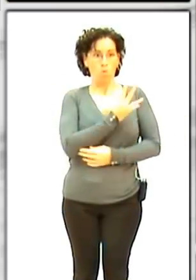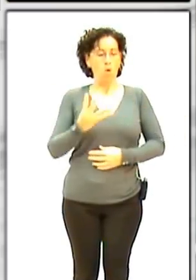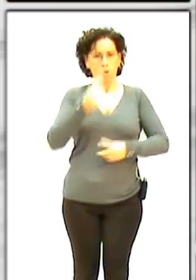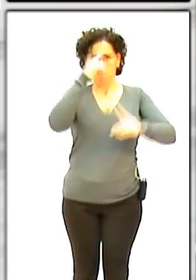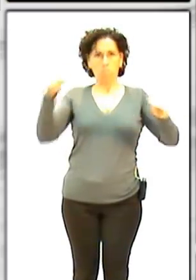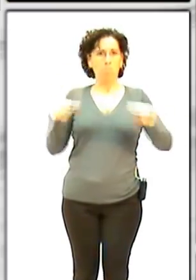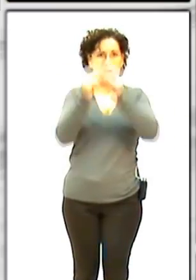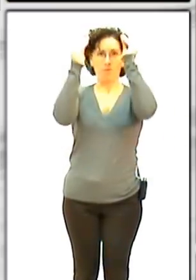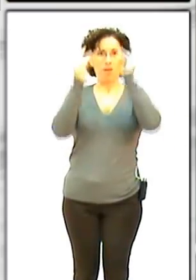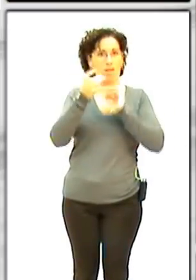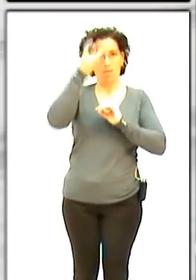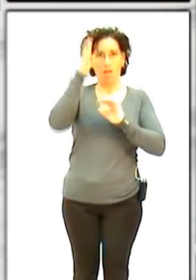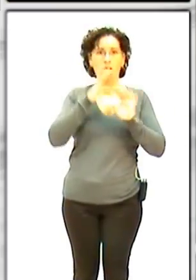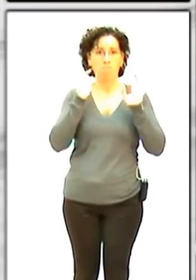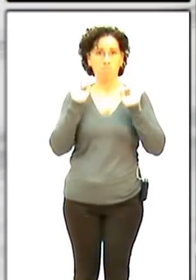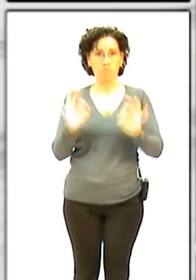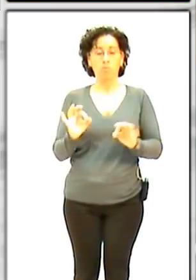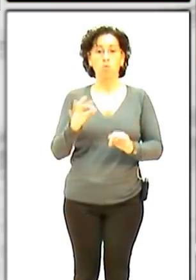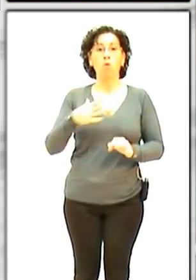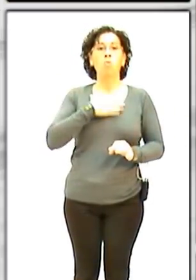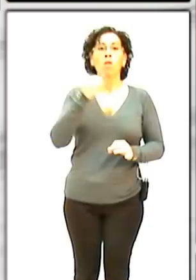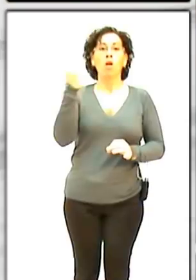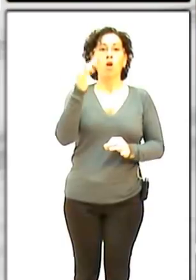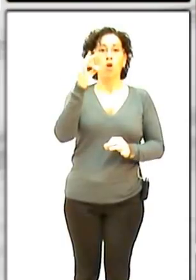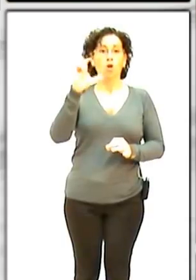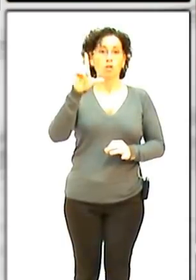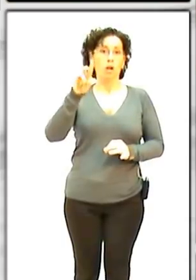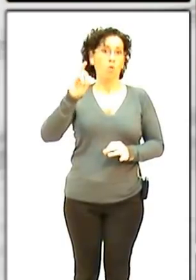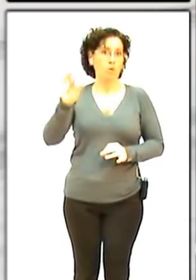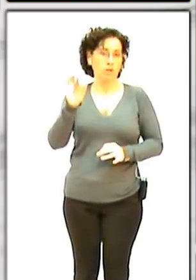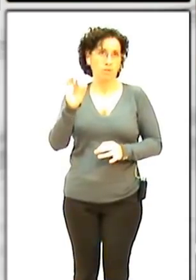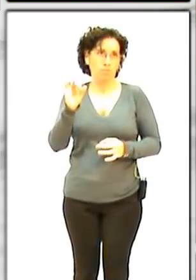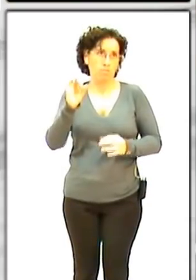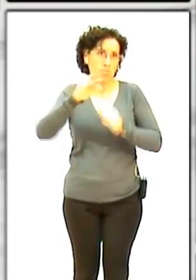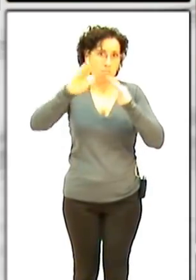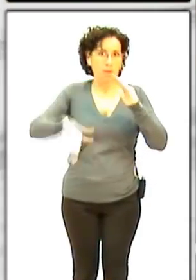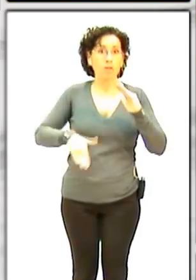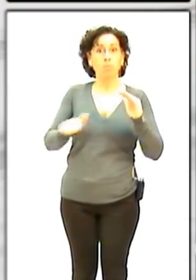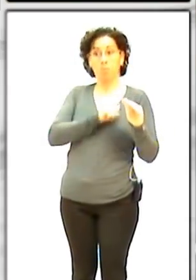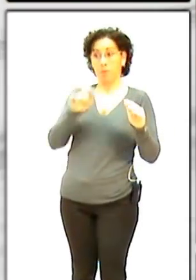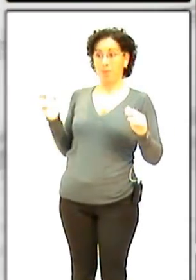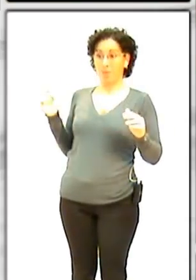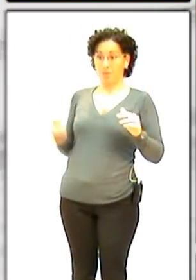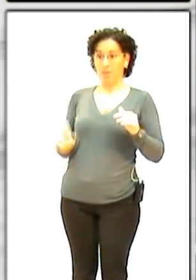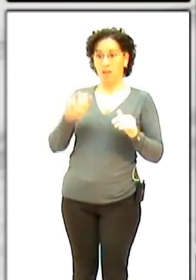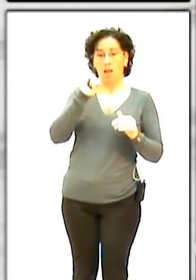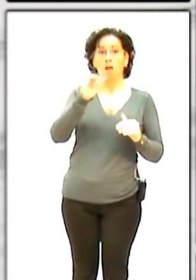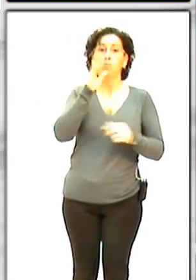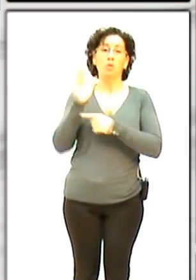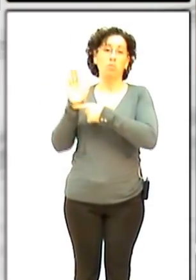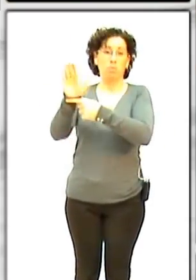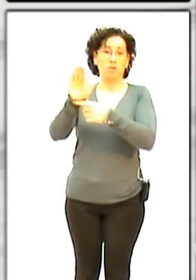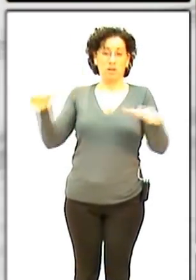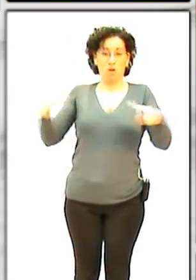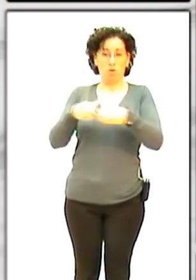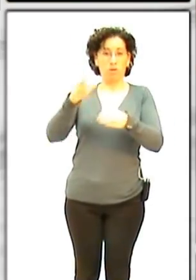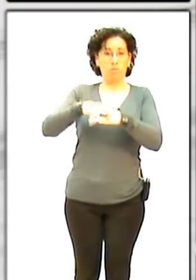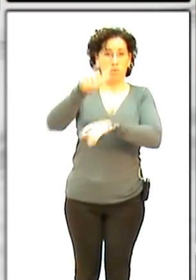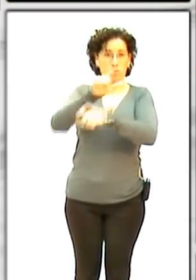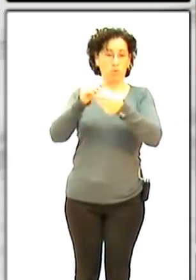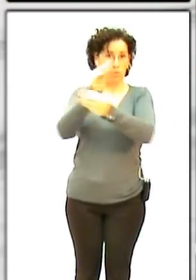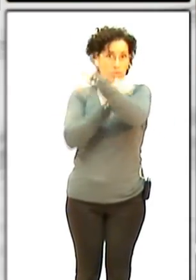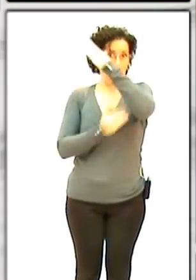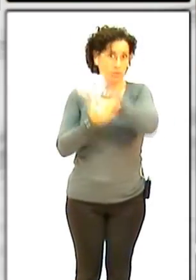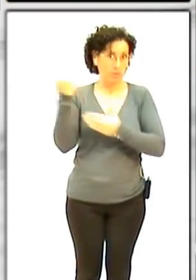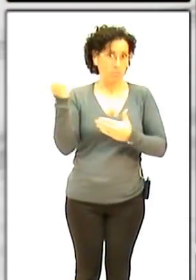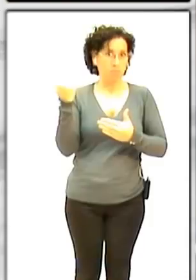mismo, ¿no? Quizá a lo mejor José Luis no tanto, y además es importante que José Luis esté aquí presente como representante de los colectivos también, de las personas con discapacidad,